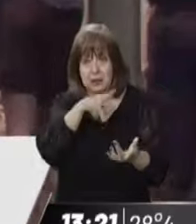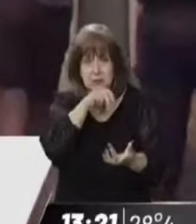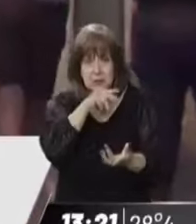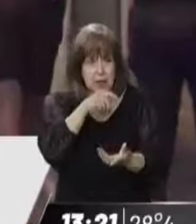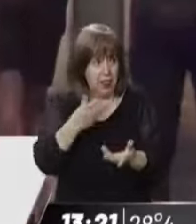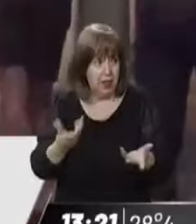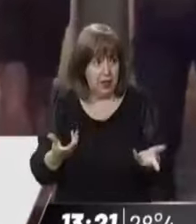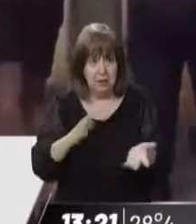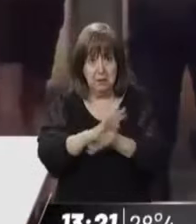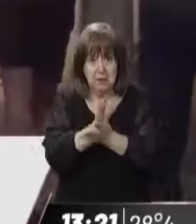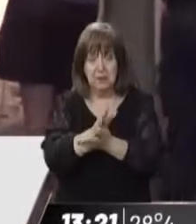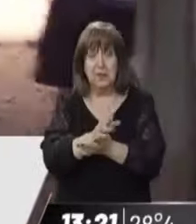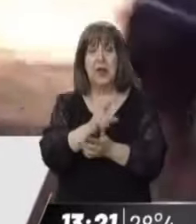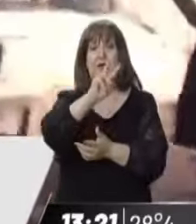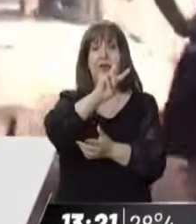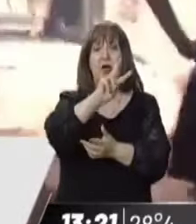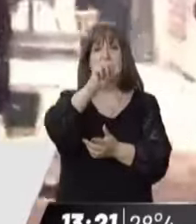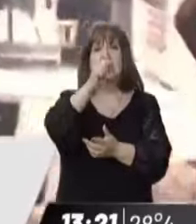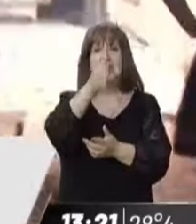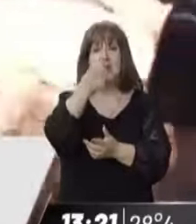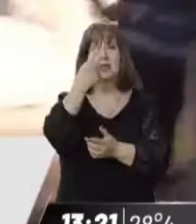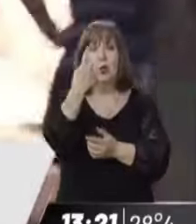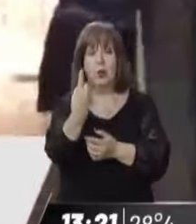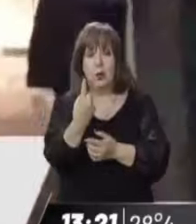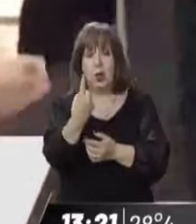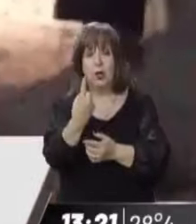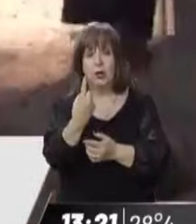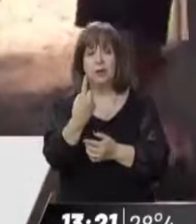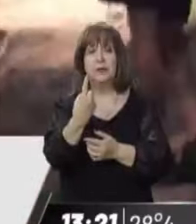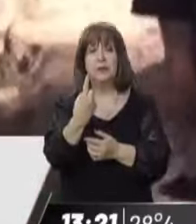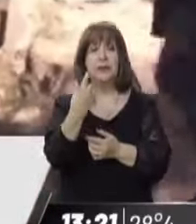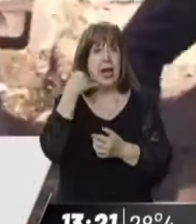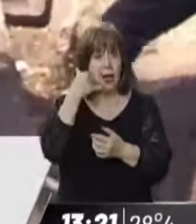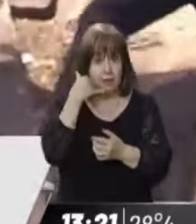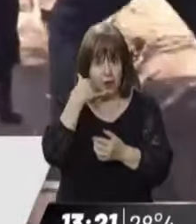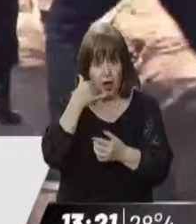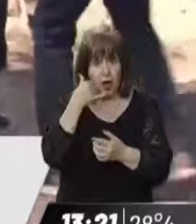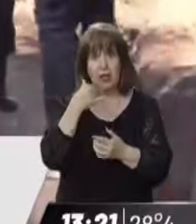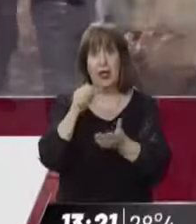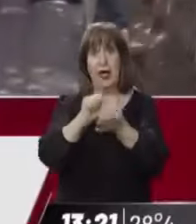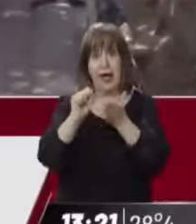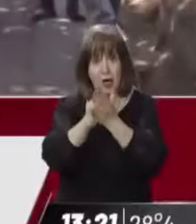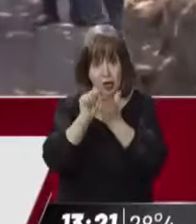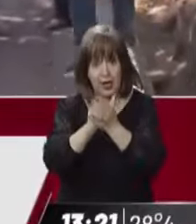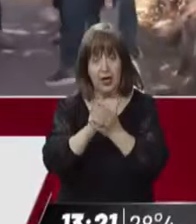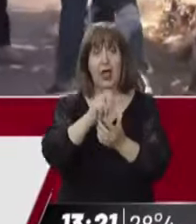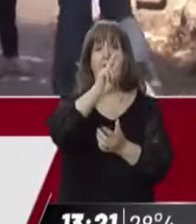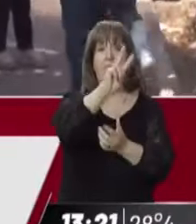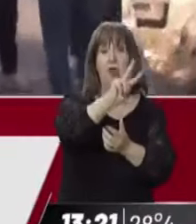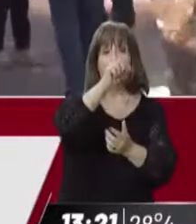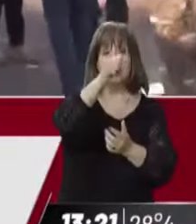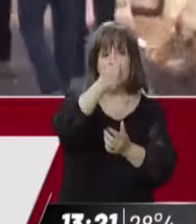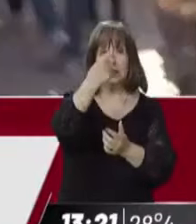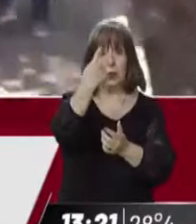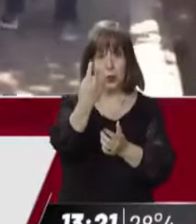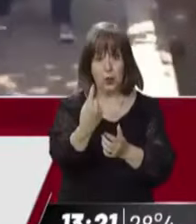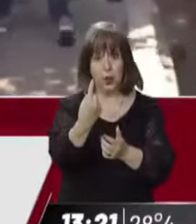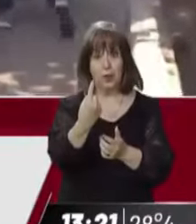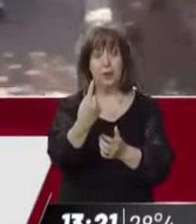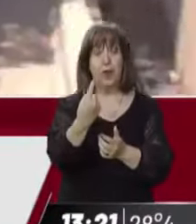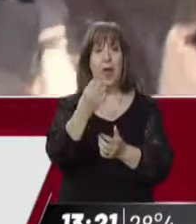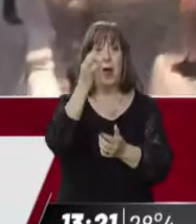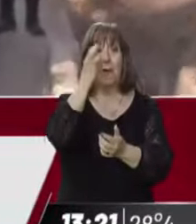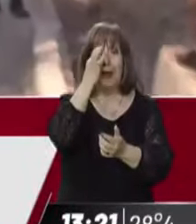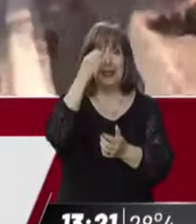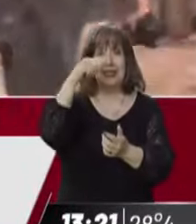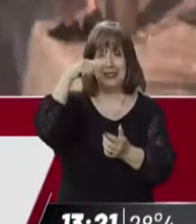si quieres decir 12 y1 12 y1 vamos despacio 12 y1 a ver si chicos lo pueden anotar ahí en el estud anando 12 yun